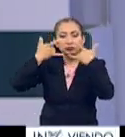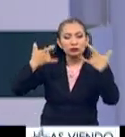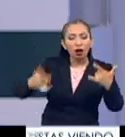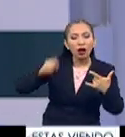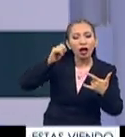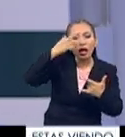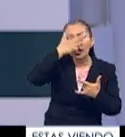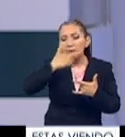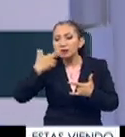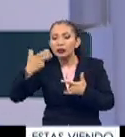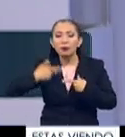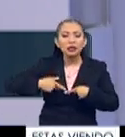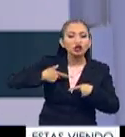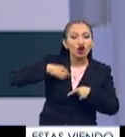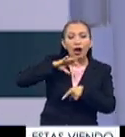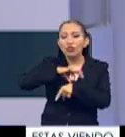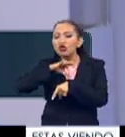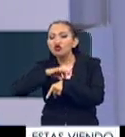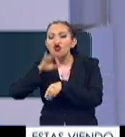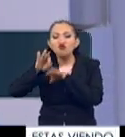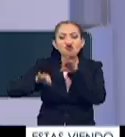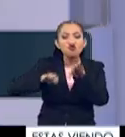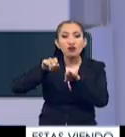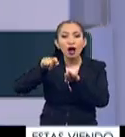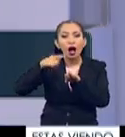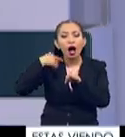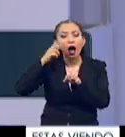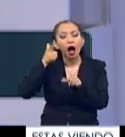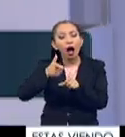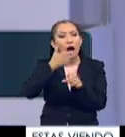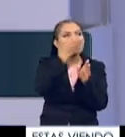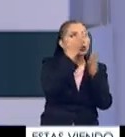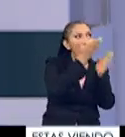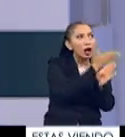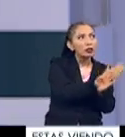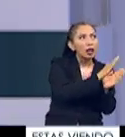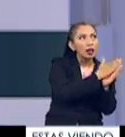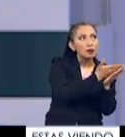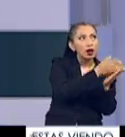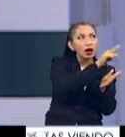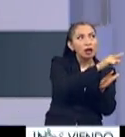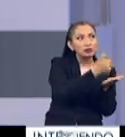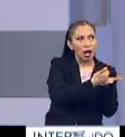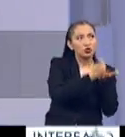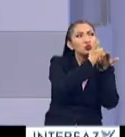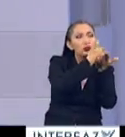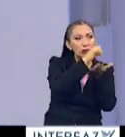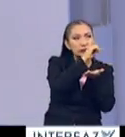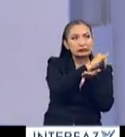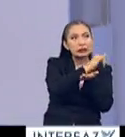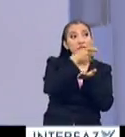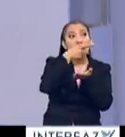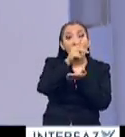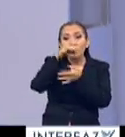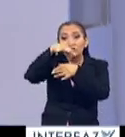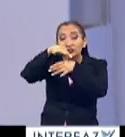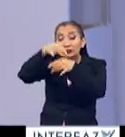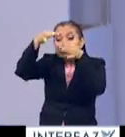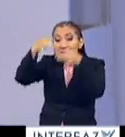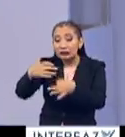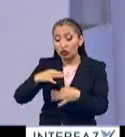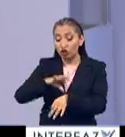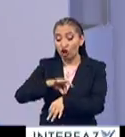clínica y revisando a los pacientes. Es cuando realmente te das cuenta que lo que estudiaste solo es una herramienta más para poder atender a un